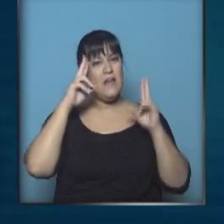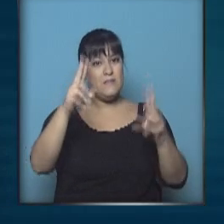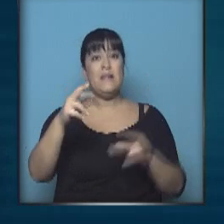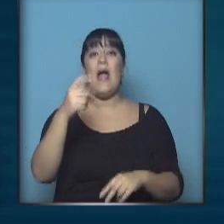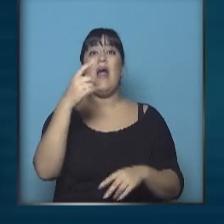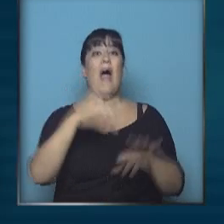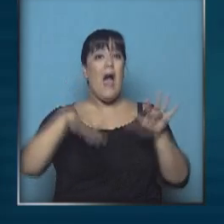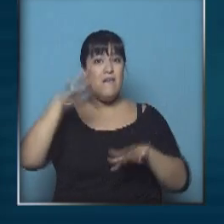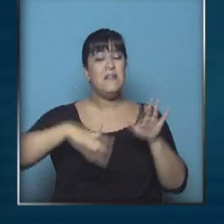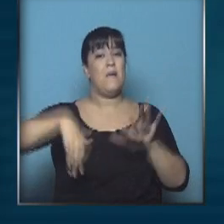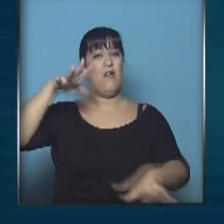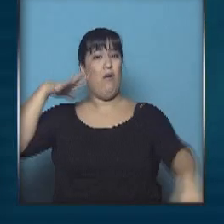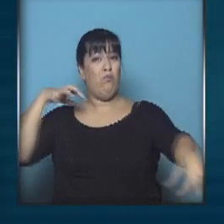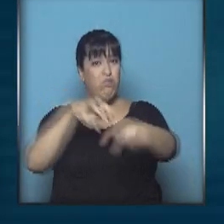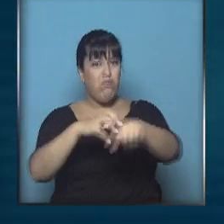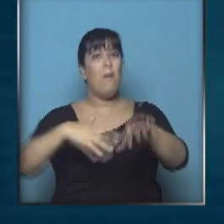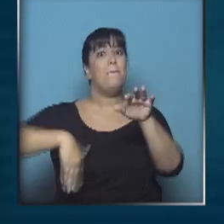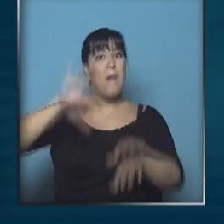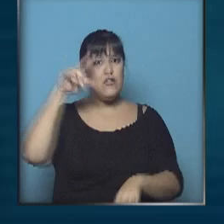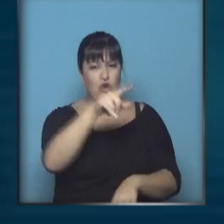viales, además del error humano que está al tope,